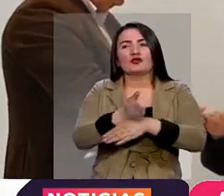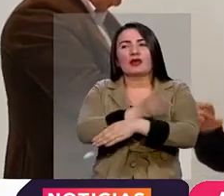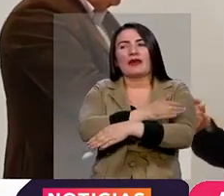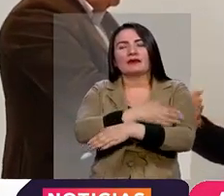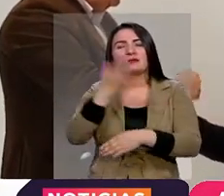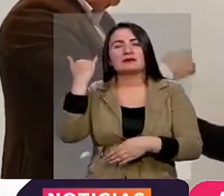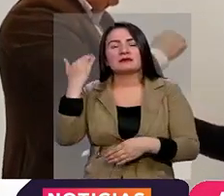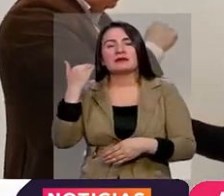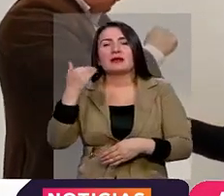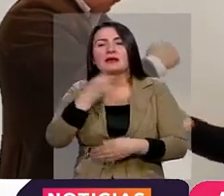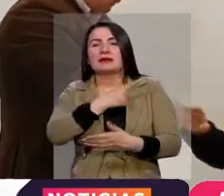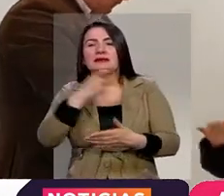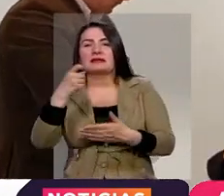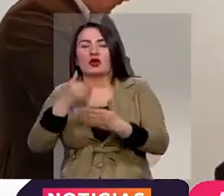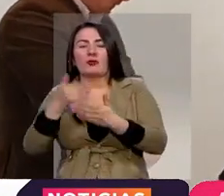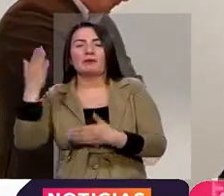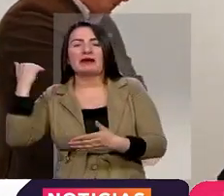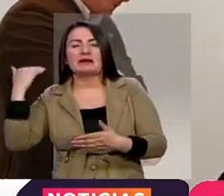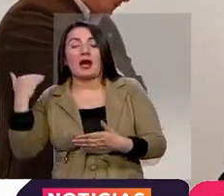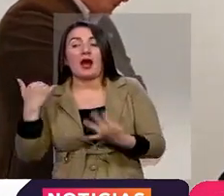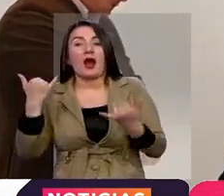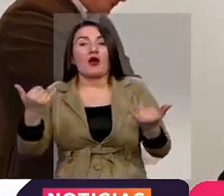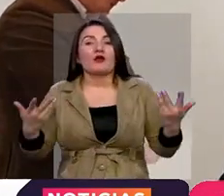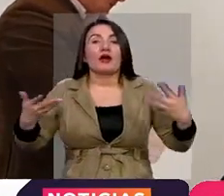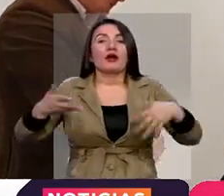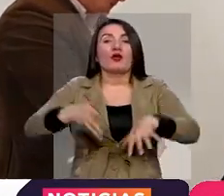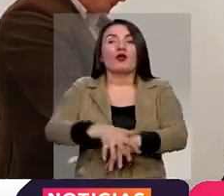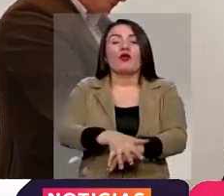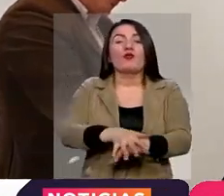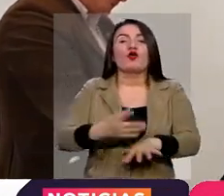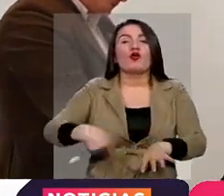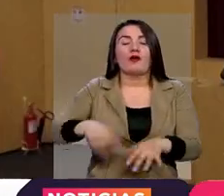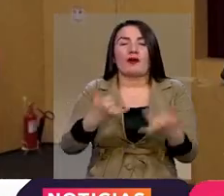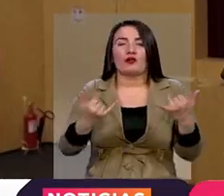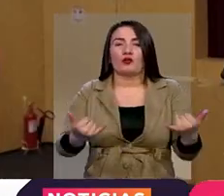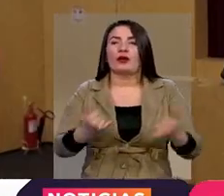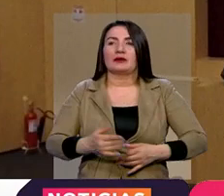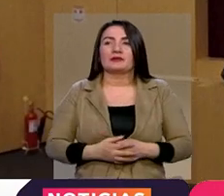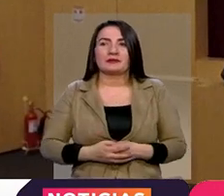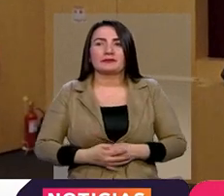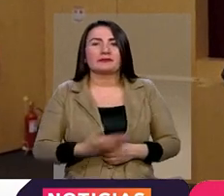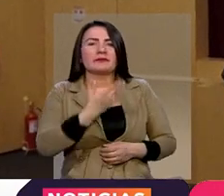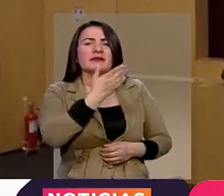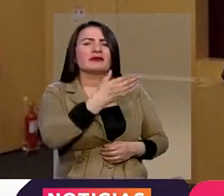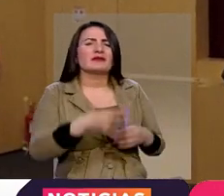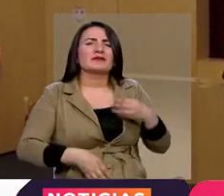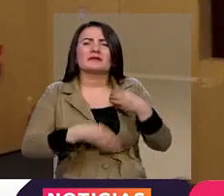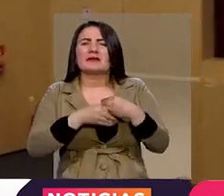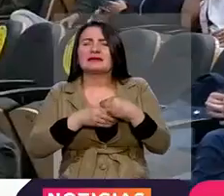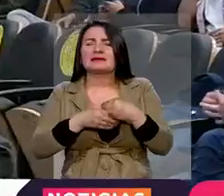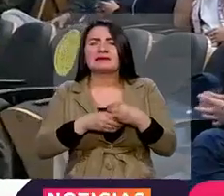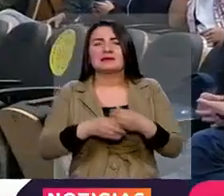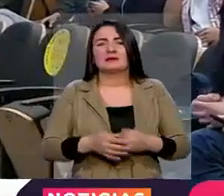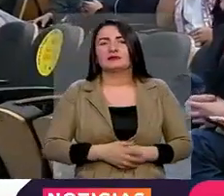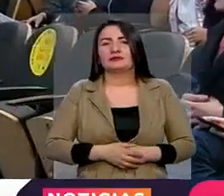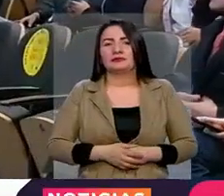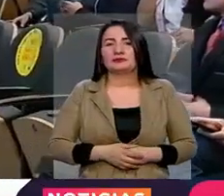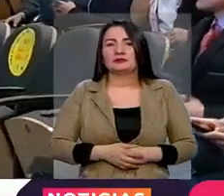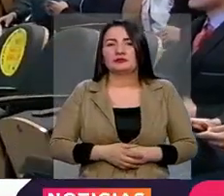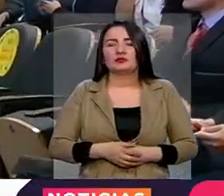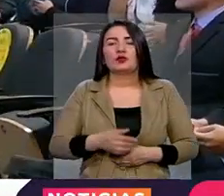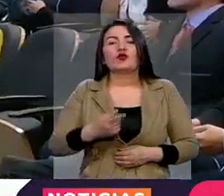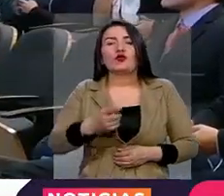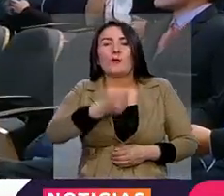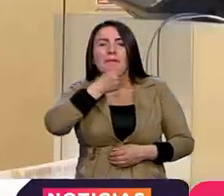en el siglo pasado con lo que se viene haciendo también mencionaron los aspectos clave que debe tener